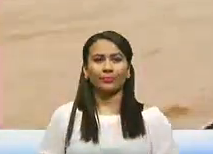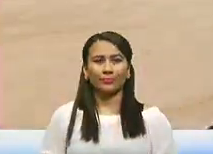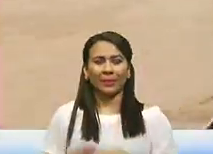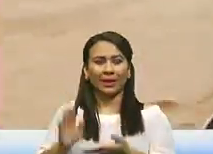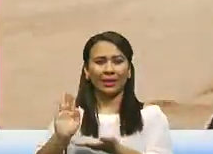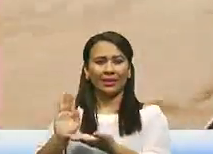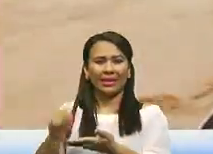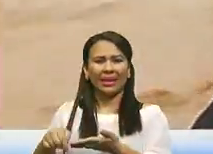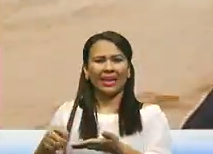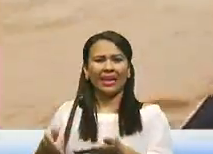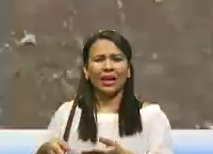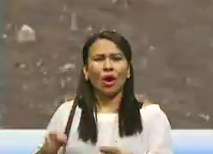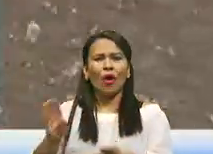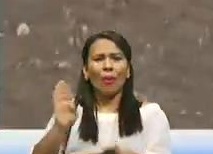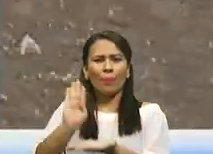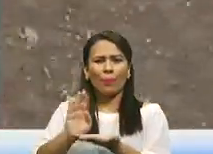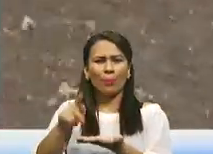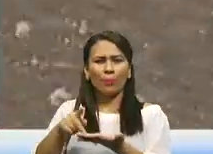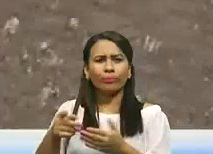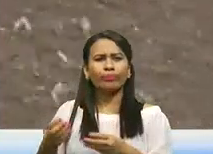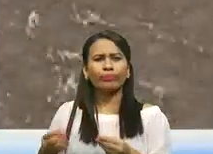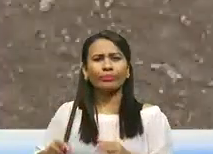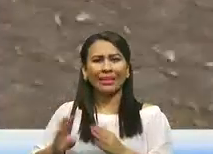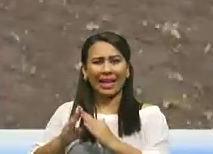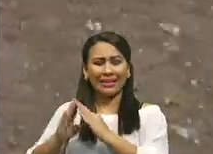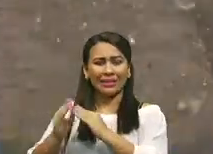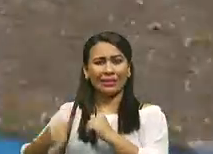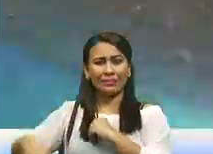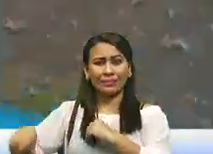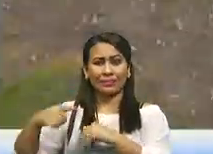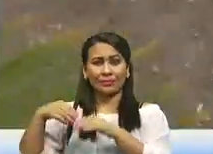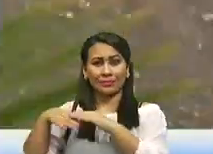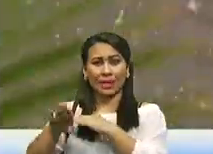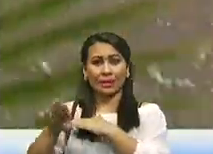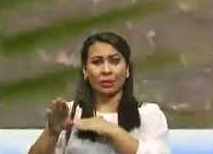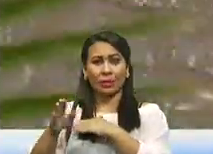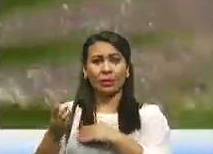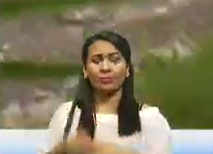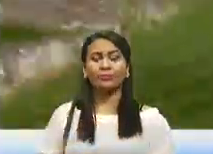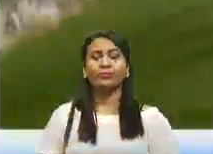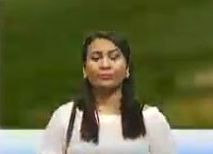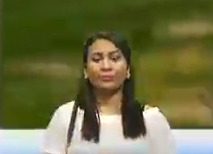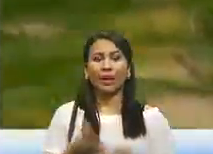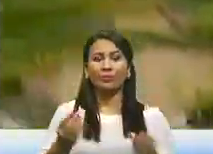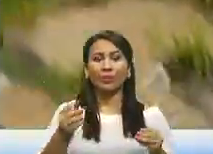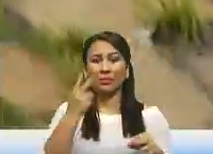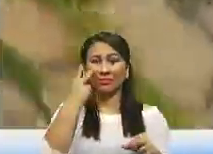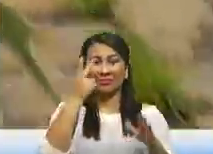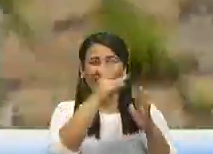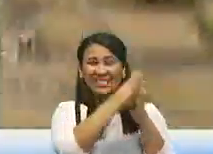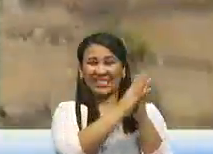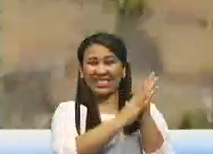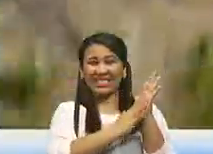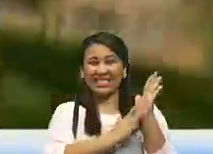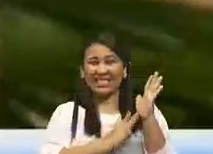por lo que no hay alcantarillado. En el ingreso a Flor de Bastión, en el noroeste de la urbe, este era el panorama.